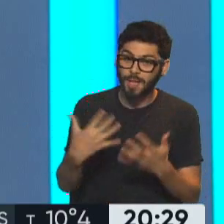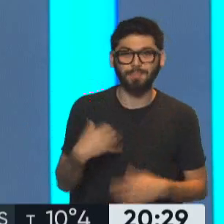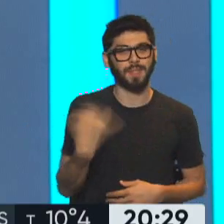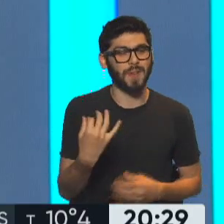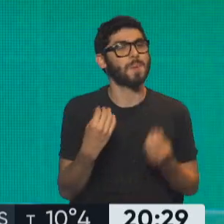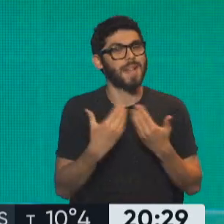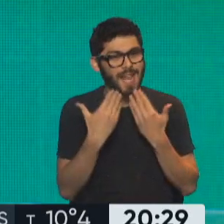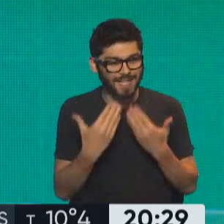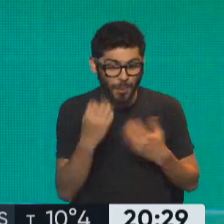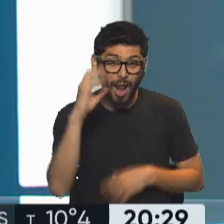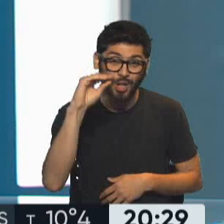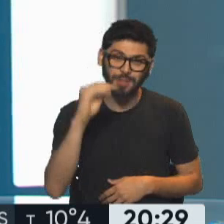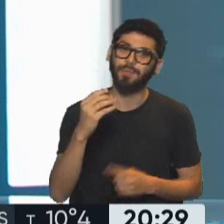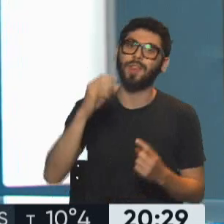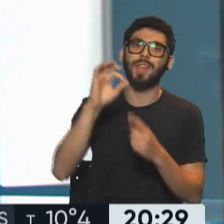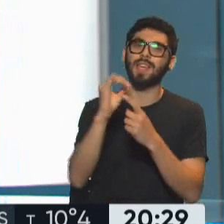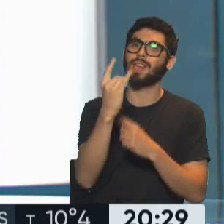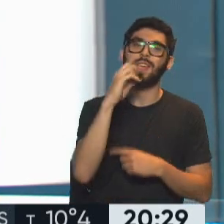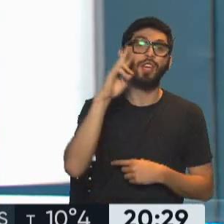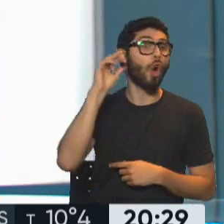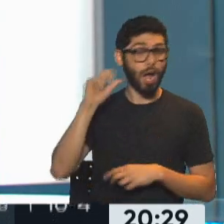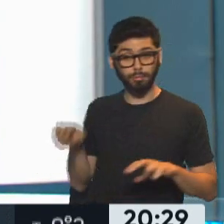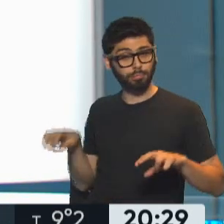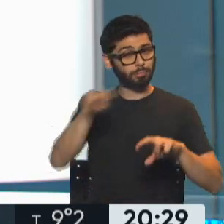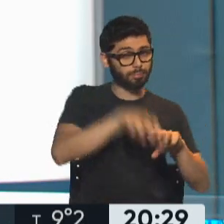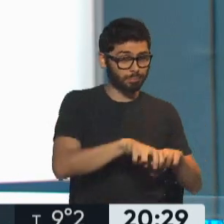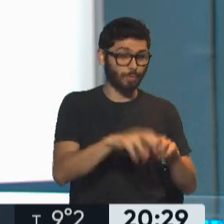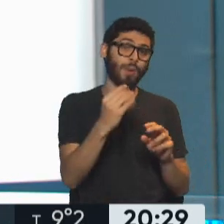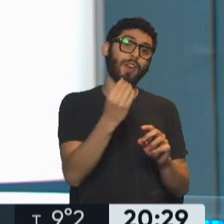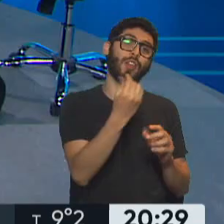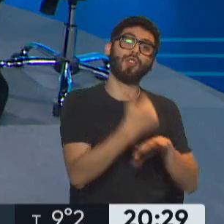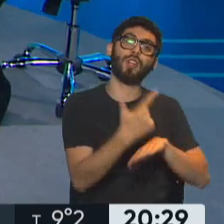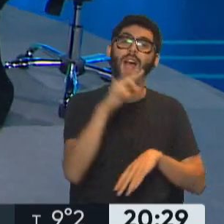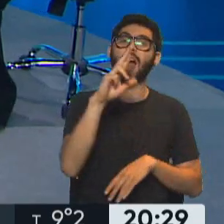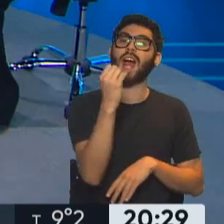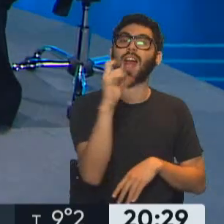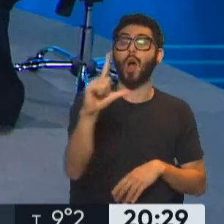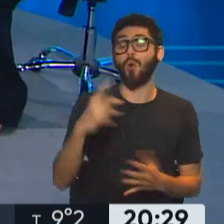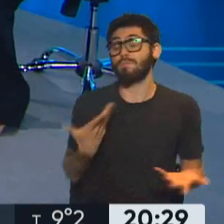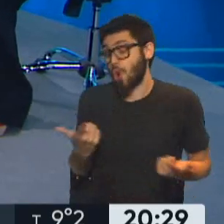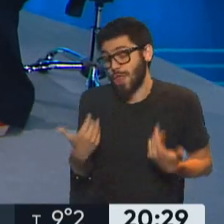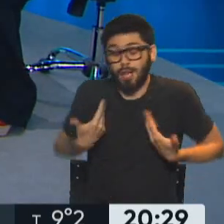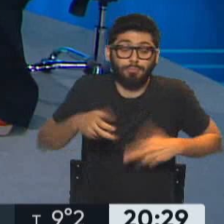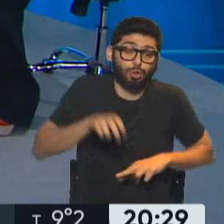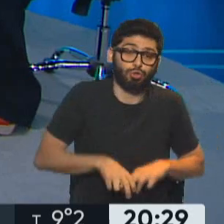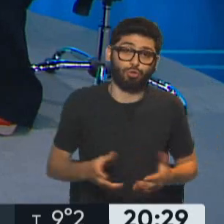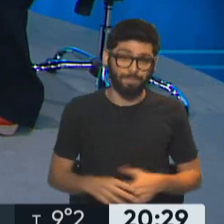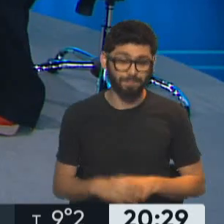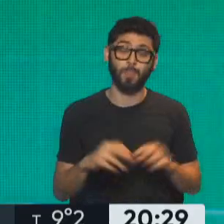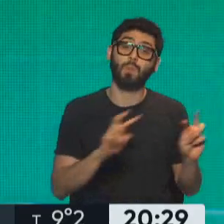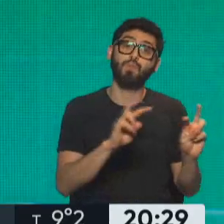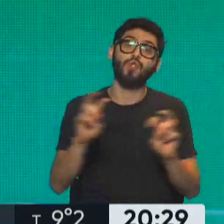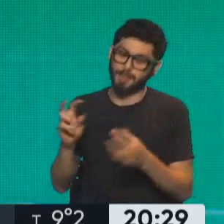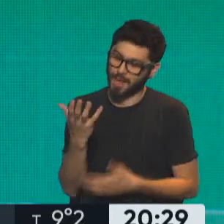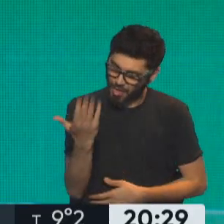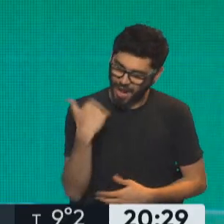Buenas noches. Osvaldo Quiroga. ¿Cómo va? Cambió de lugar hoy ante la ausencia de Raúl Timerman. No está Muy Raúl, bien. me quedo acá sentado. Y tenemos varios temas, ¿eh? Así